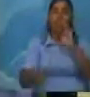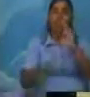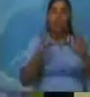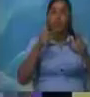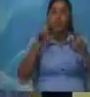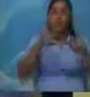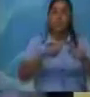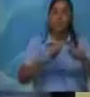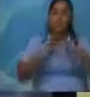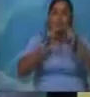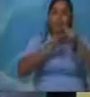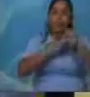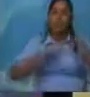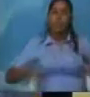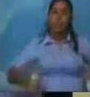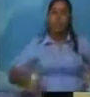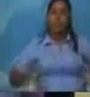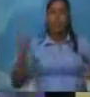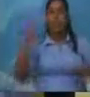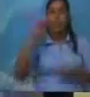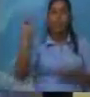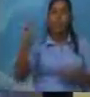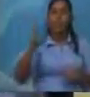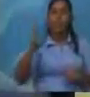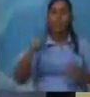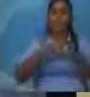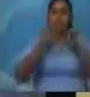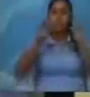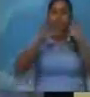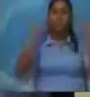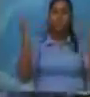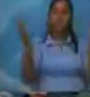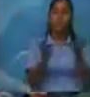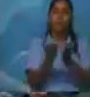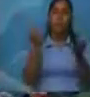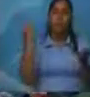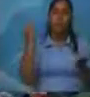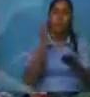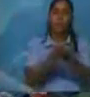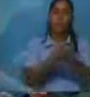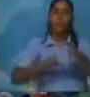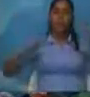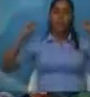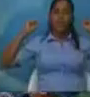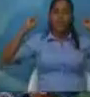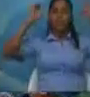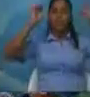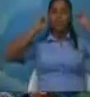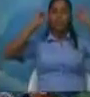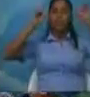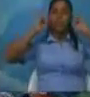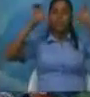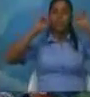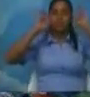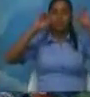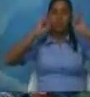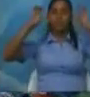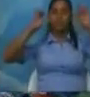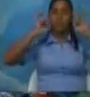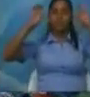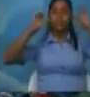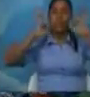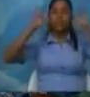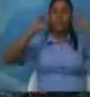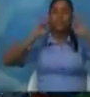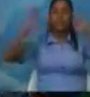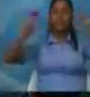charraquate portuguesa Venezuela el resto del mundo los continentes se ha multiplicado Gloria